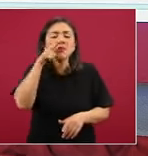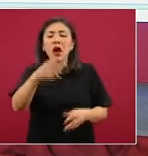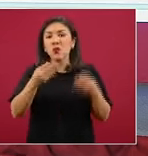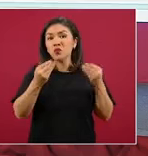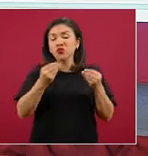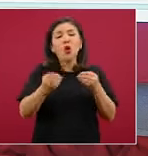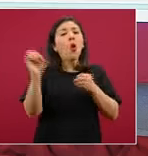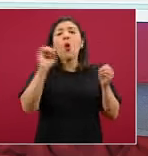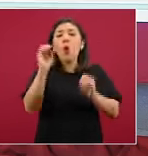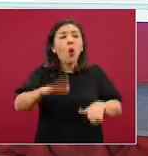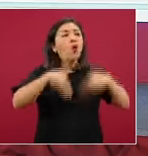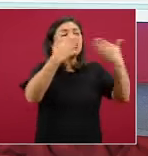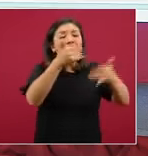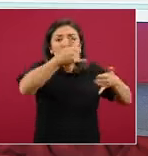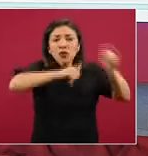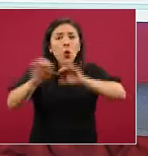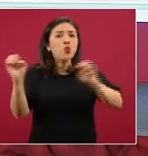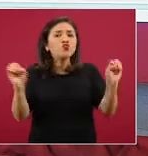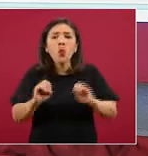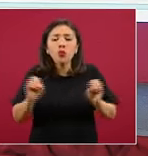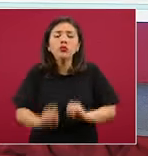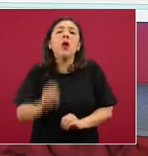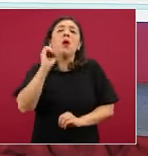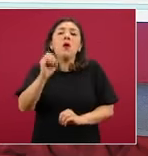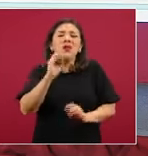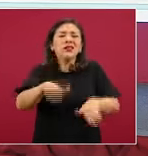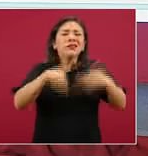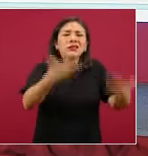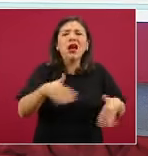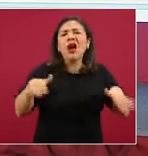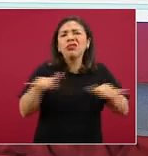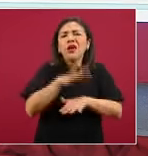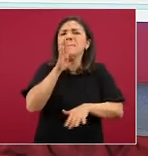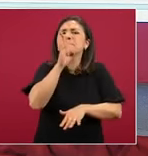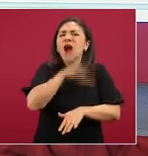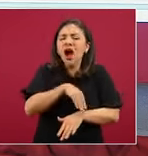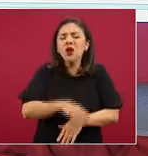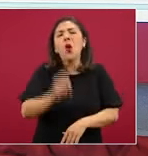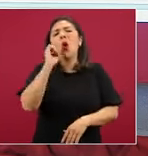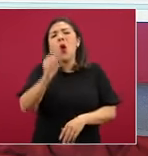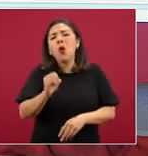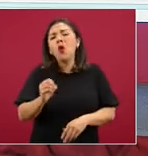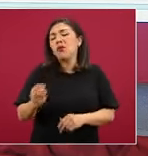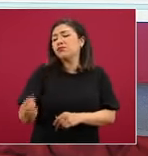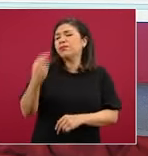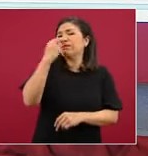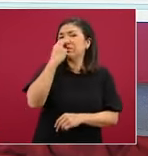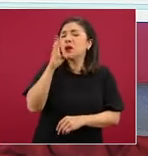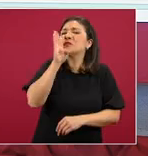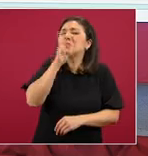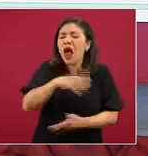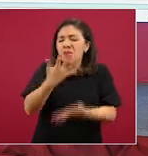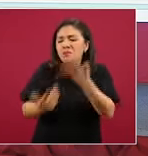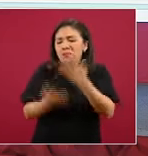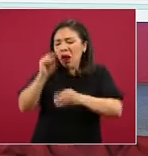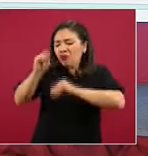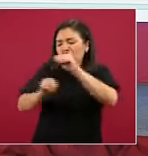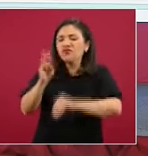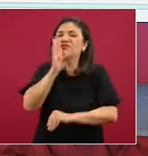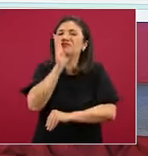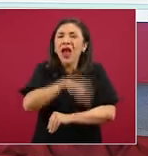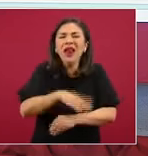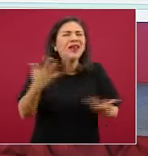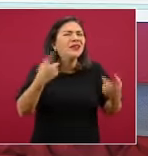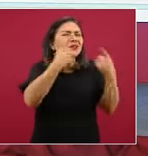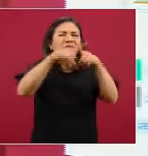o no llegaron o llegaron en malas condiciones o se tomaron en malos momentos,